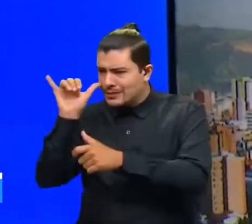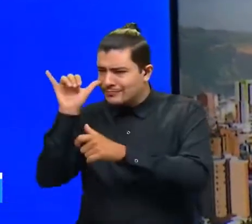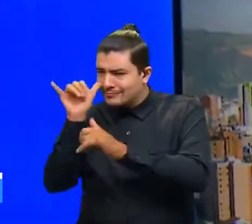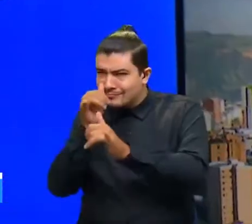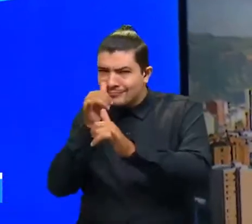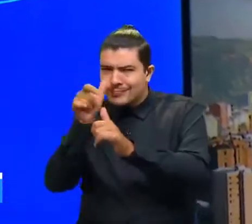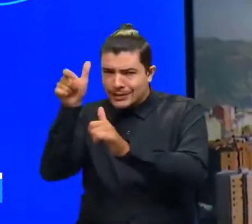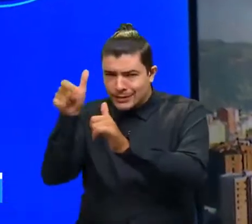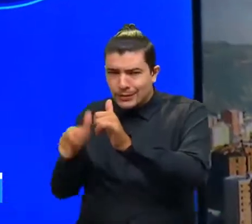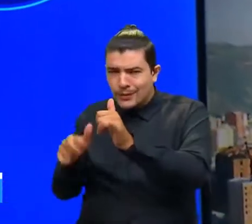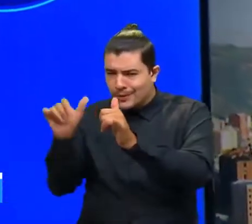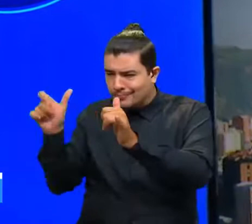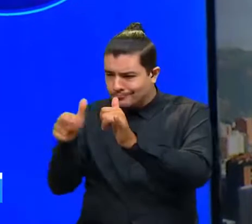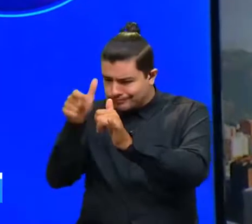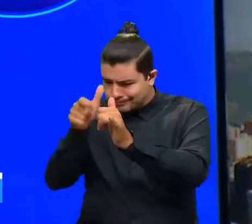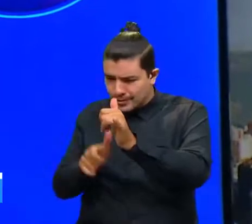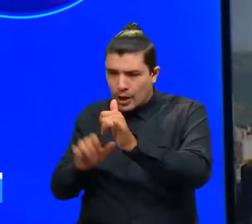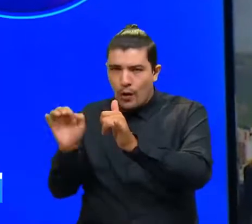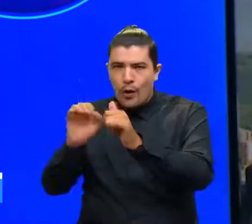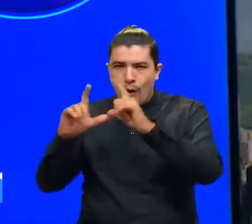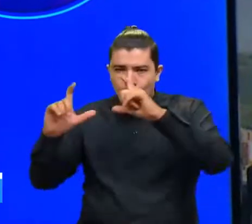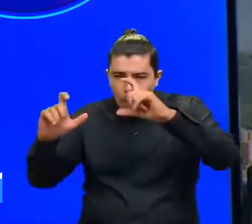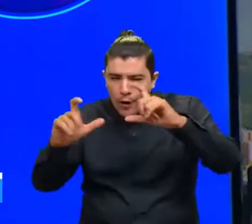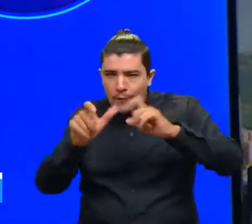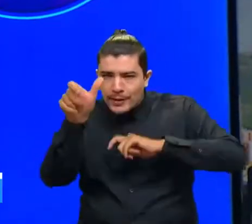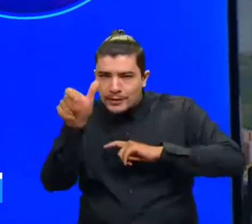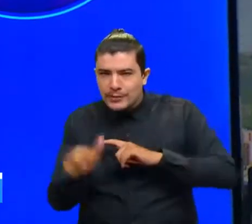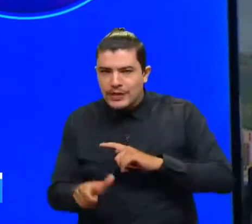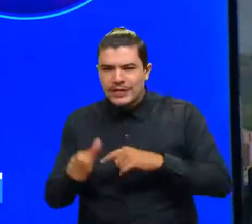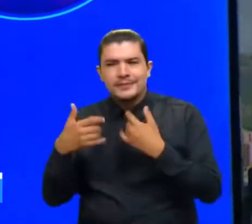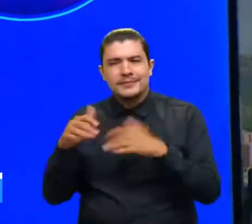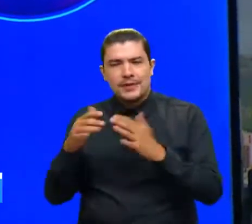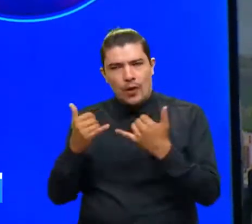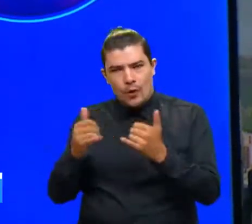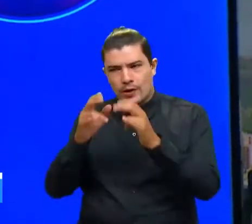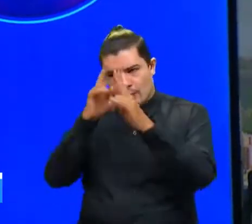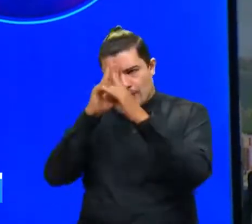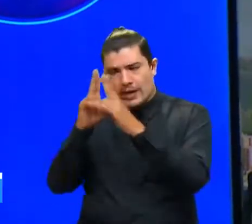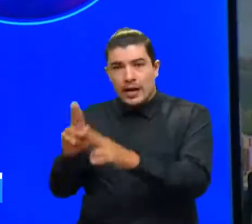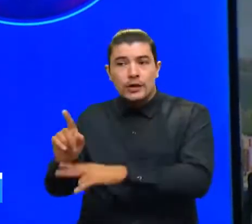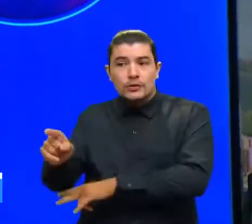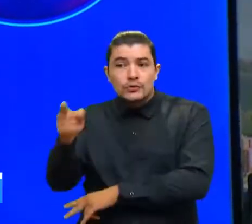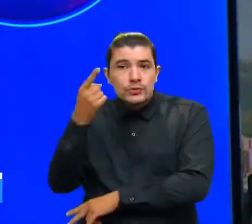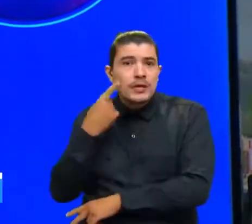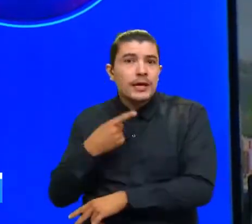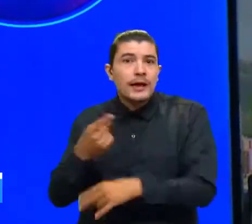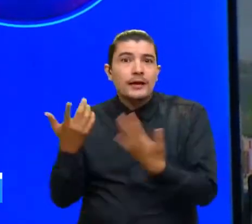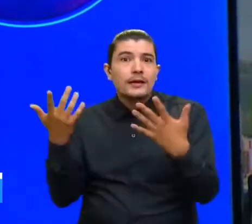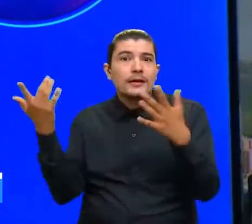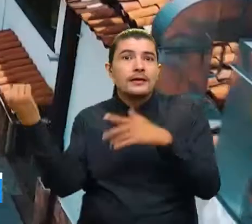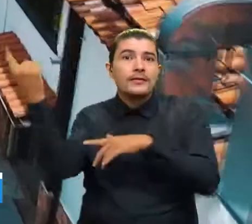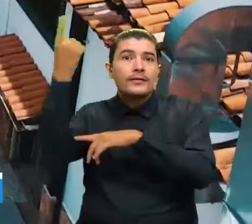día, que captan imágenes y que tienen las mejores tomas para nuestros televidentes.